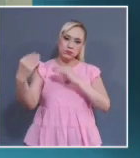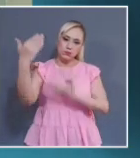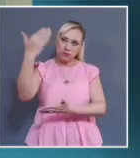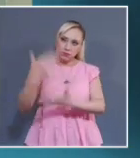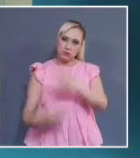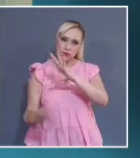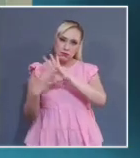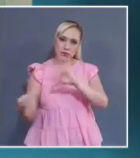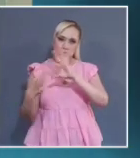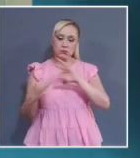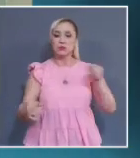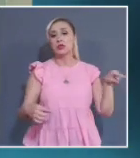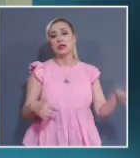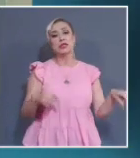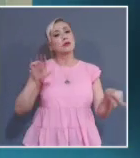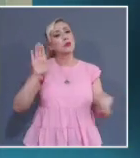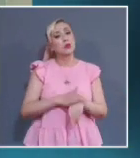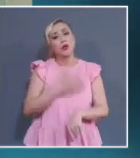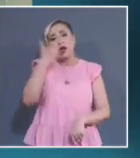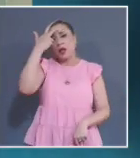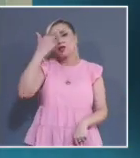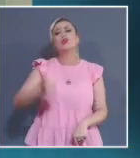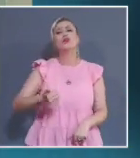necesidad económica que privaba en ella.